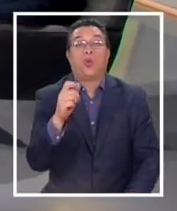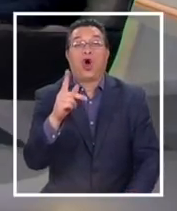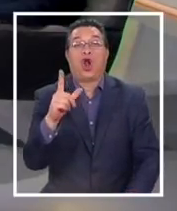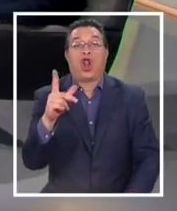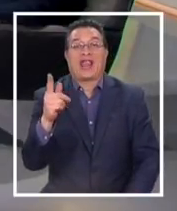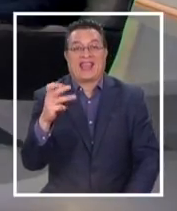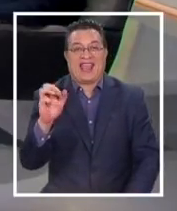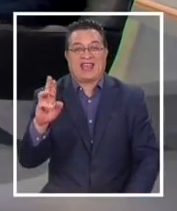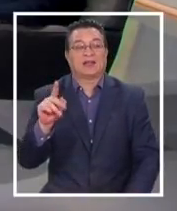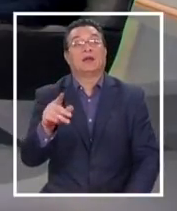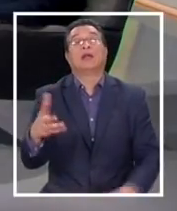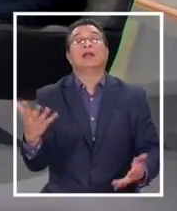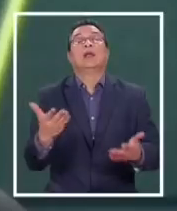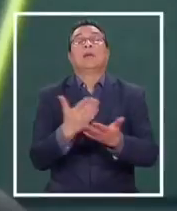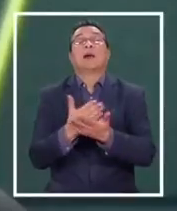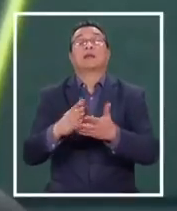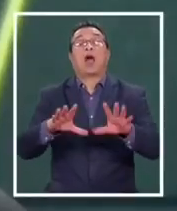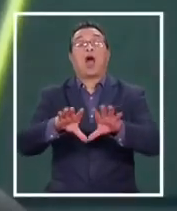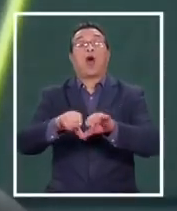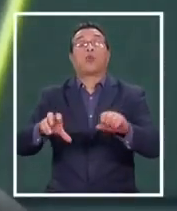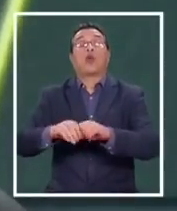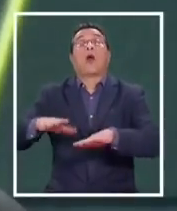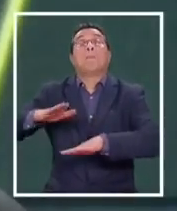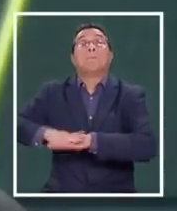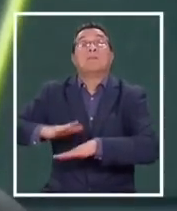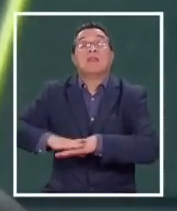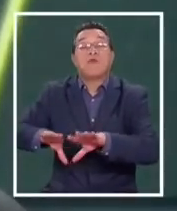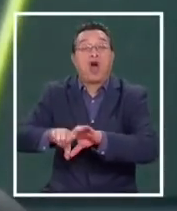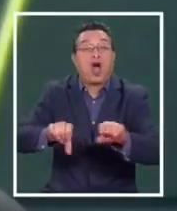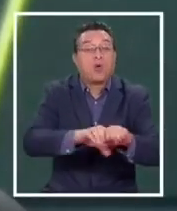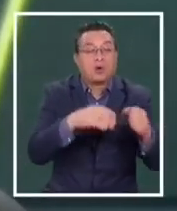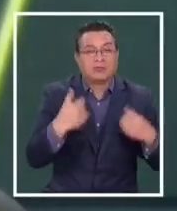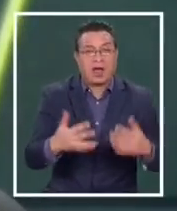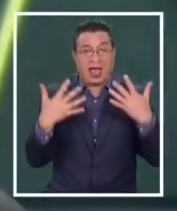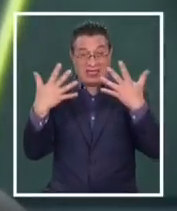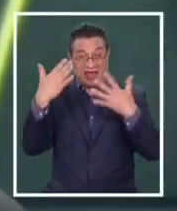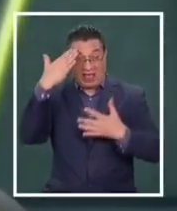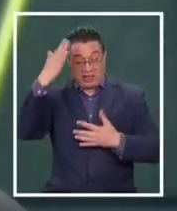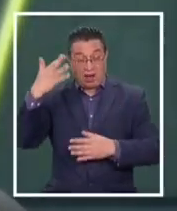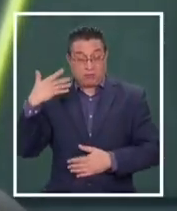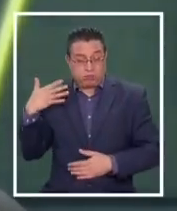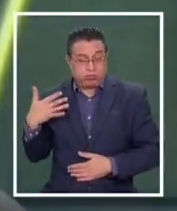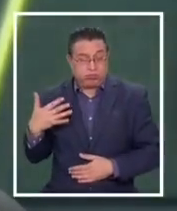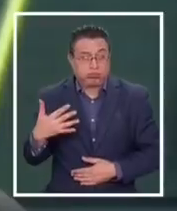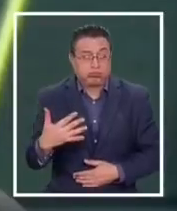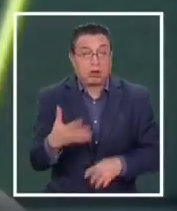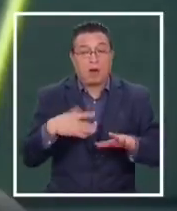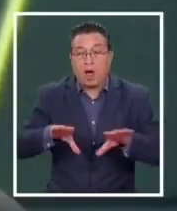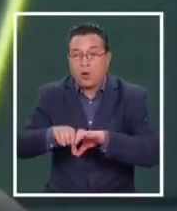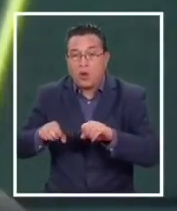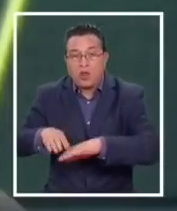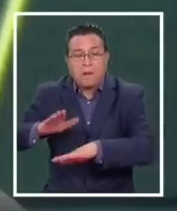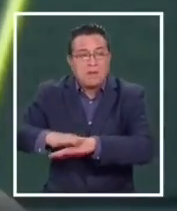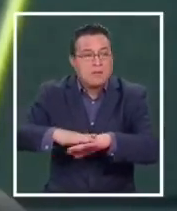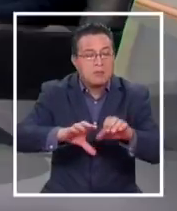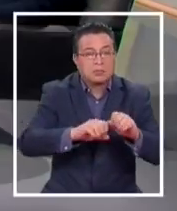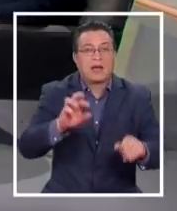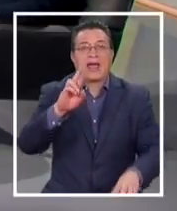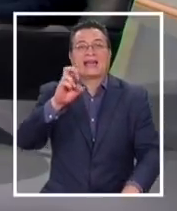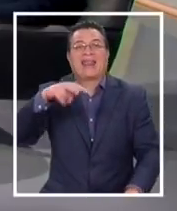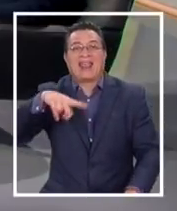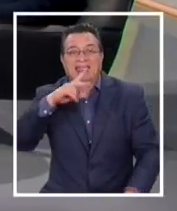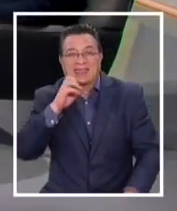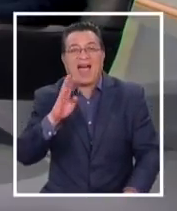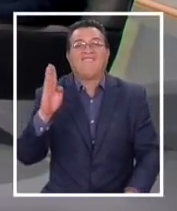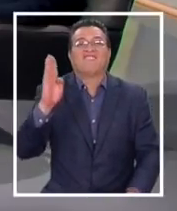el acuerdo de los llamados mínimos comunes? Llevamos 10 días escuchando de un acuerdo, de los mínimos comunes, de una renta básica universal,